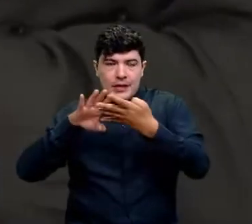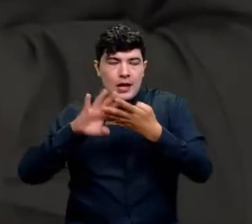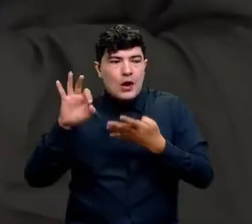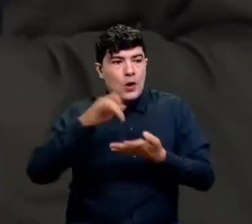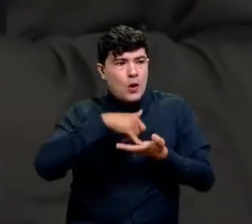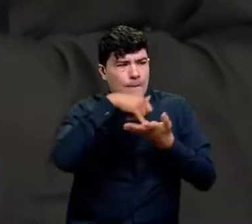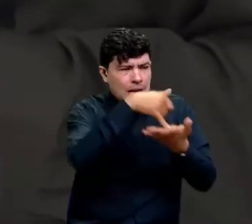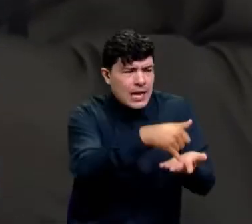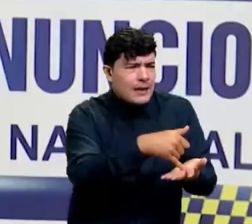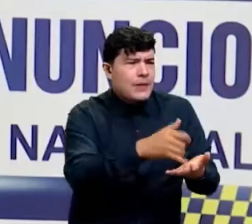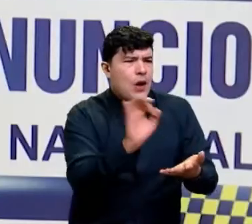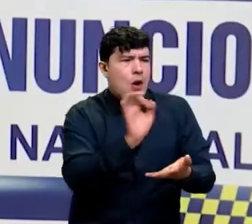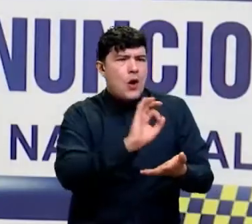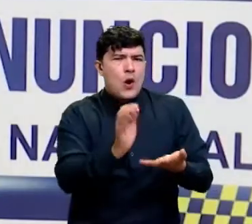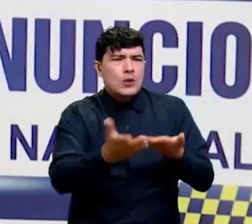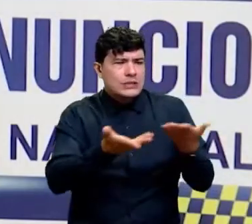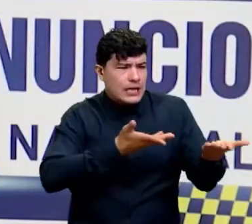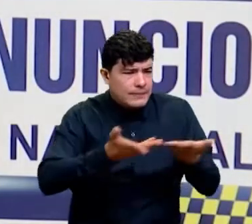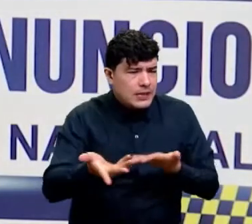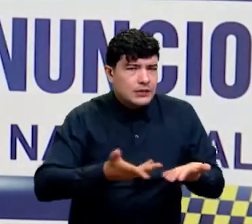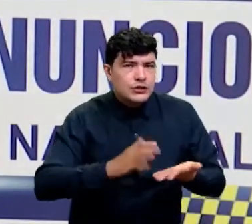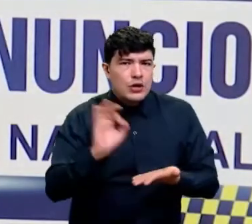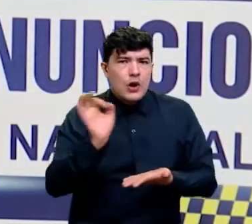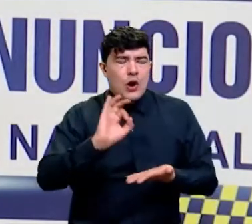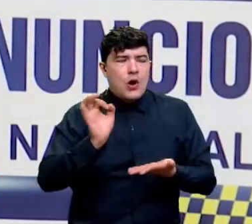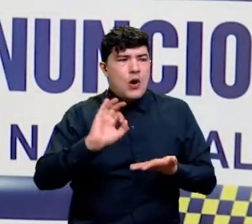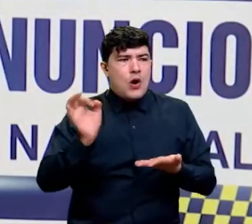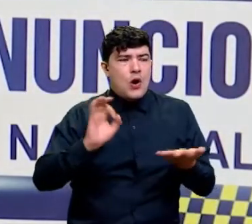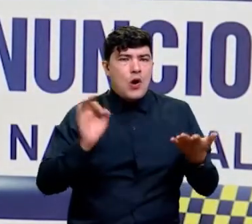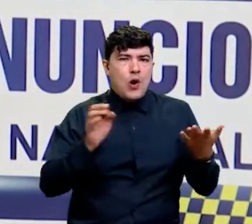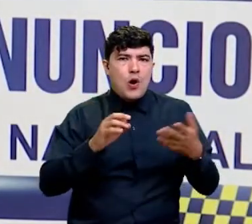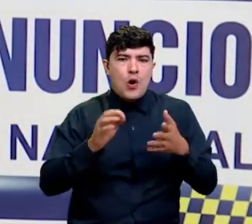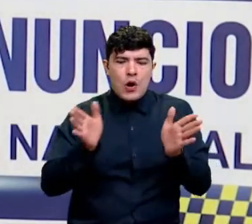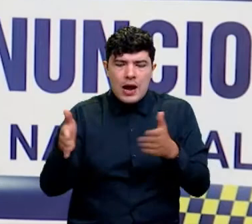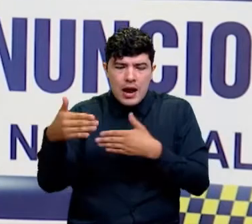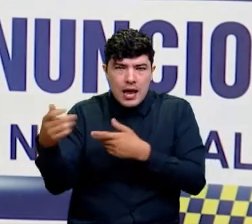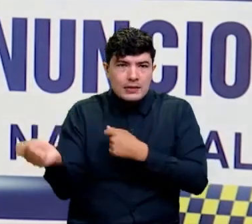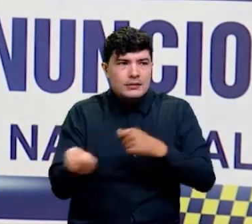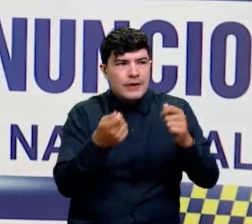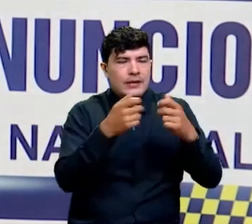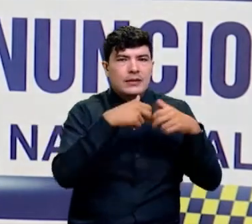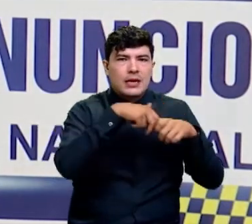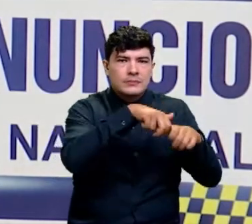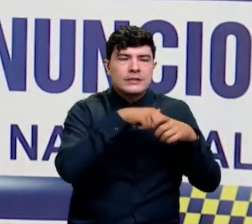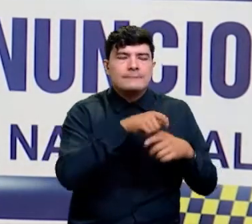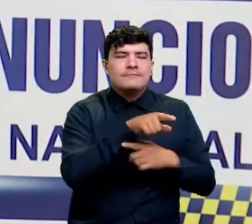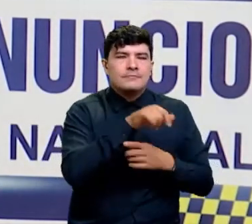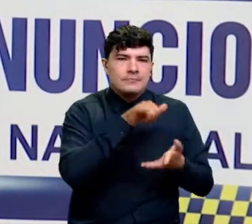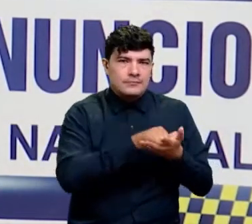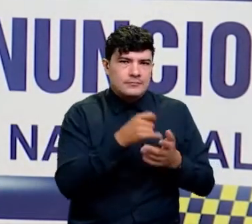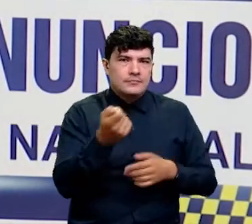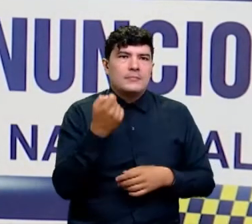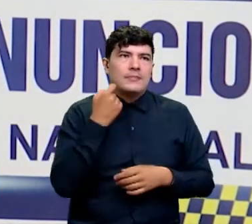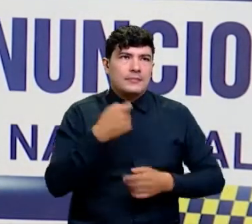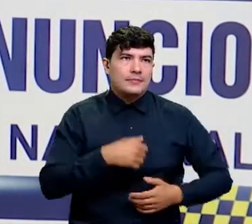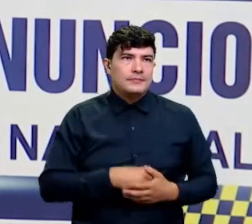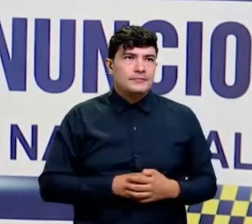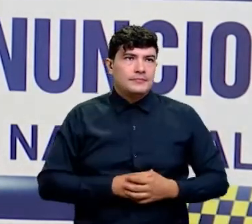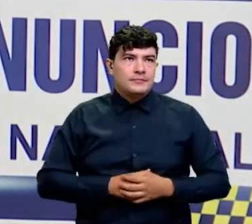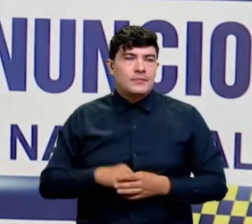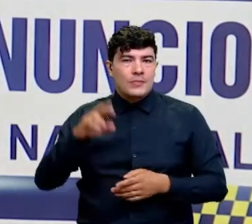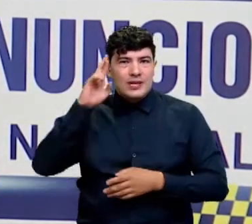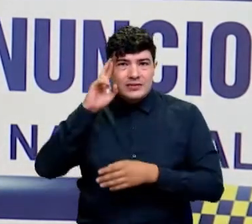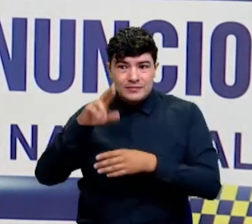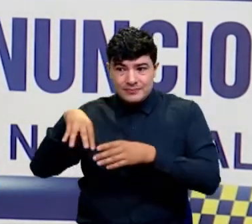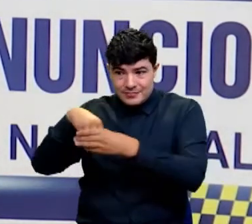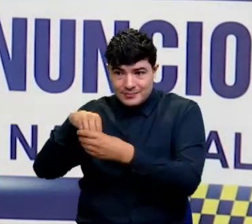o encomienda. Hemos evidenciado que la mayoría de casos se presenta la modalidad carcelaria. Por ello,